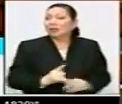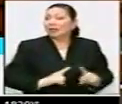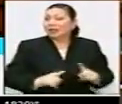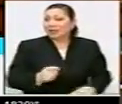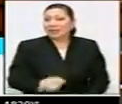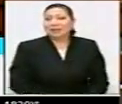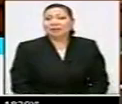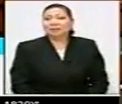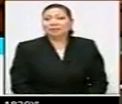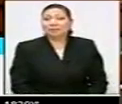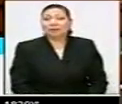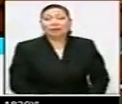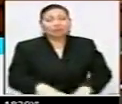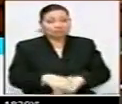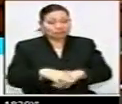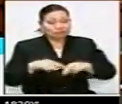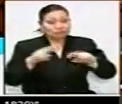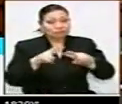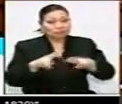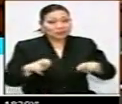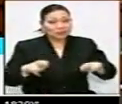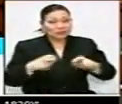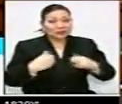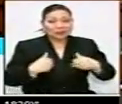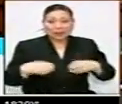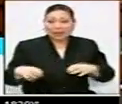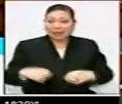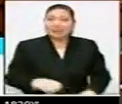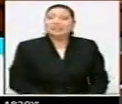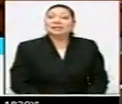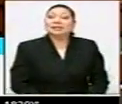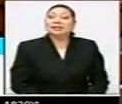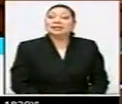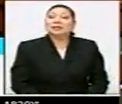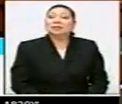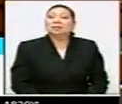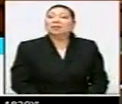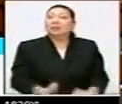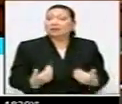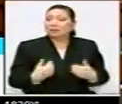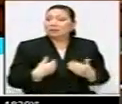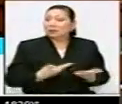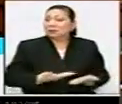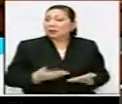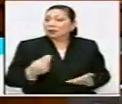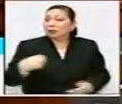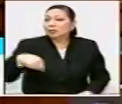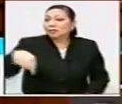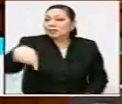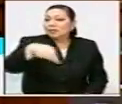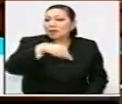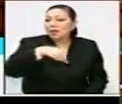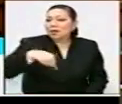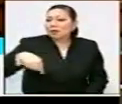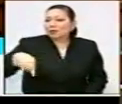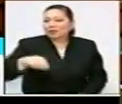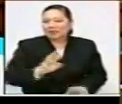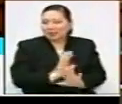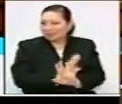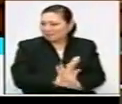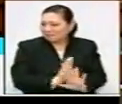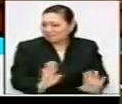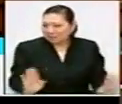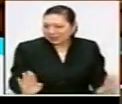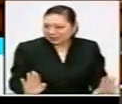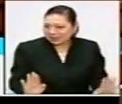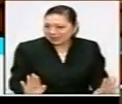alguien. Y los procesos de investigación que nosotros estamos, que estamos facultados, los tenemos que llevar nosotros,